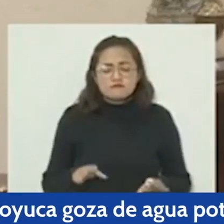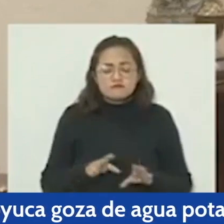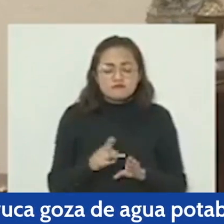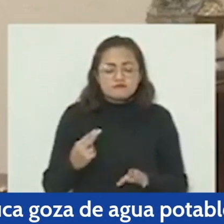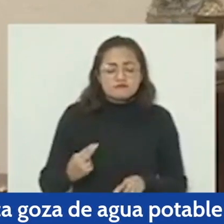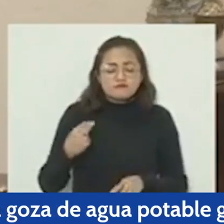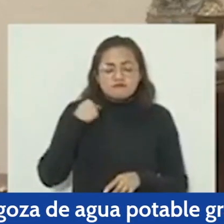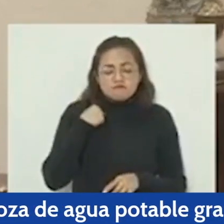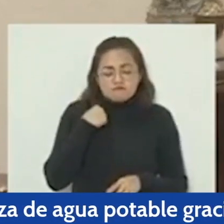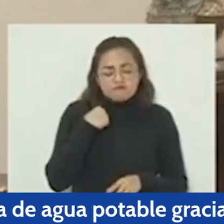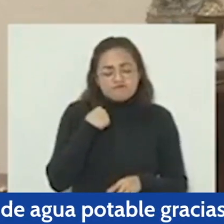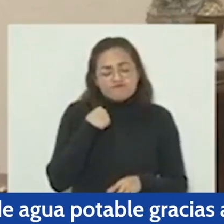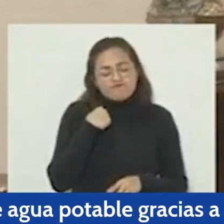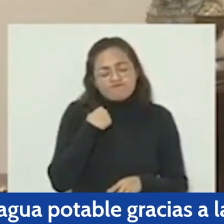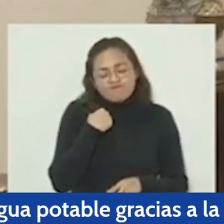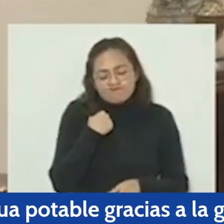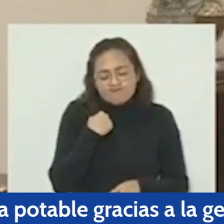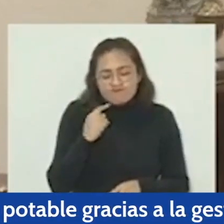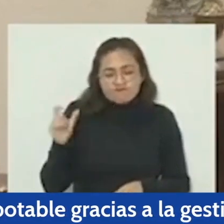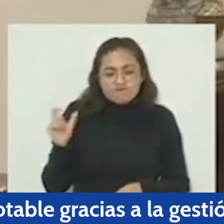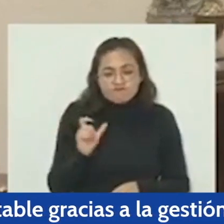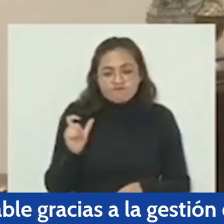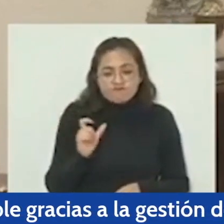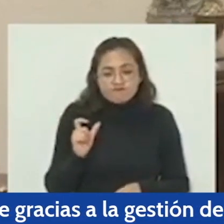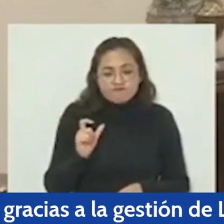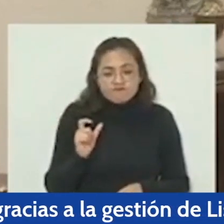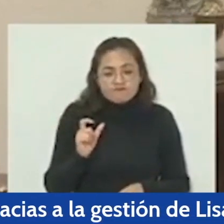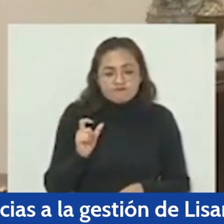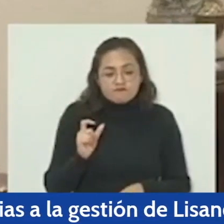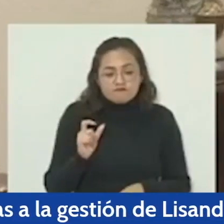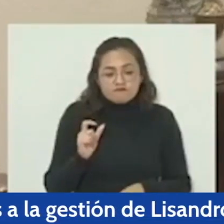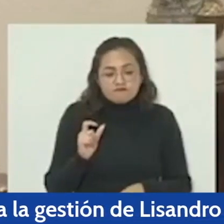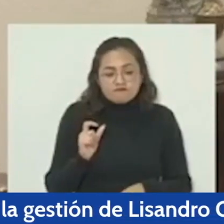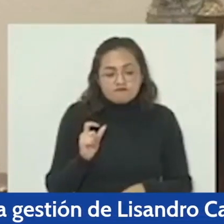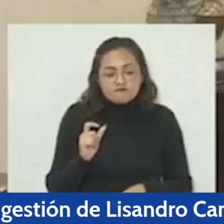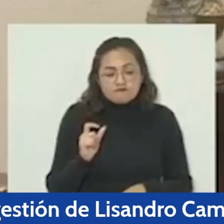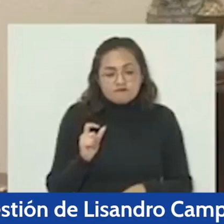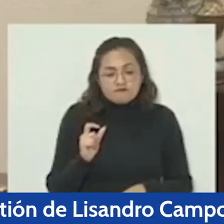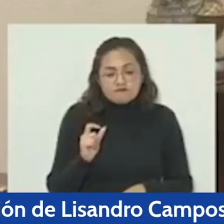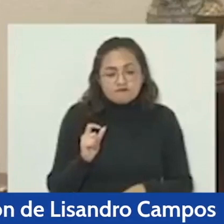asesinados cuando por